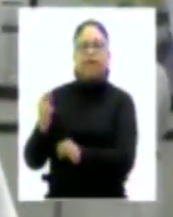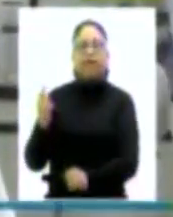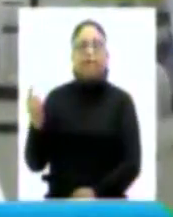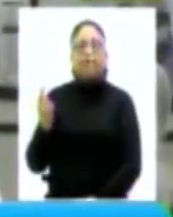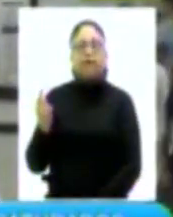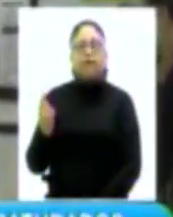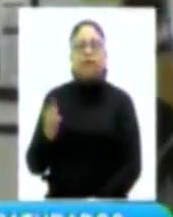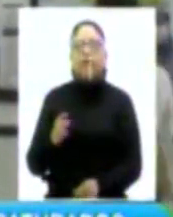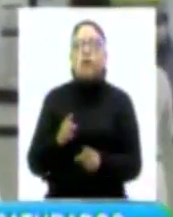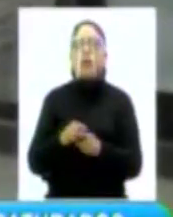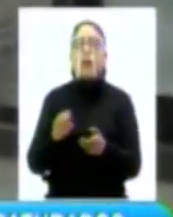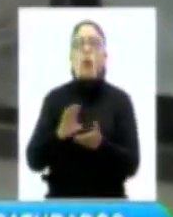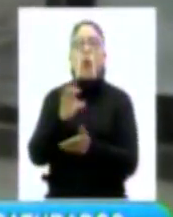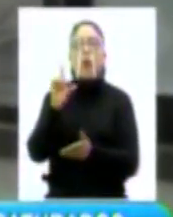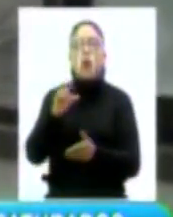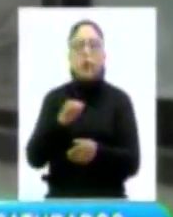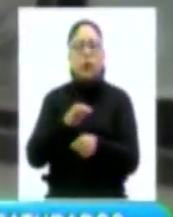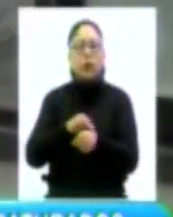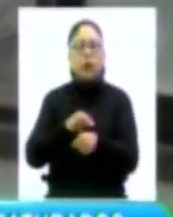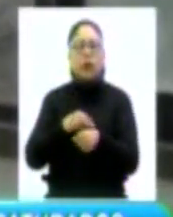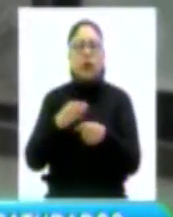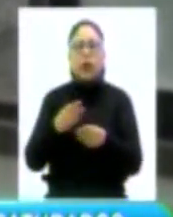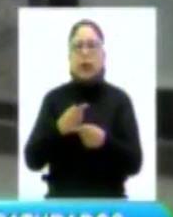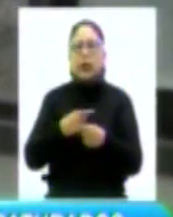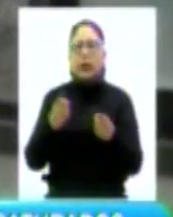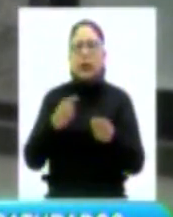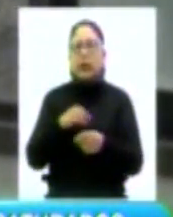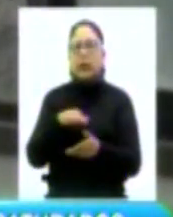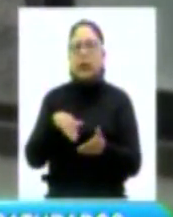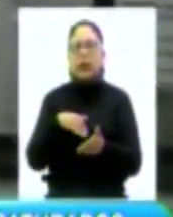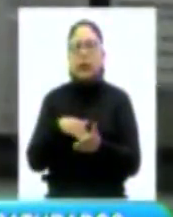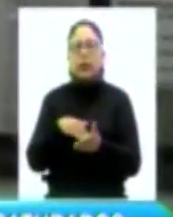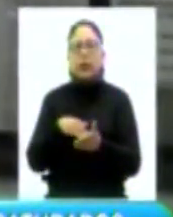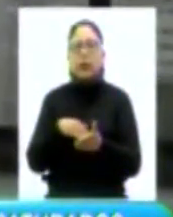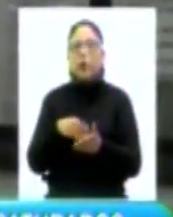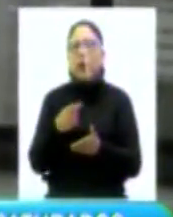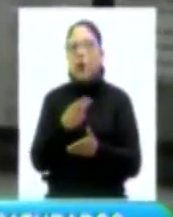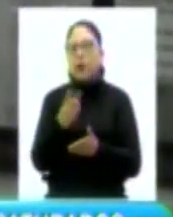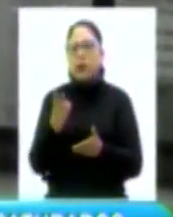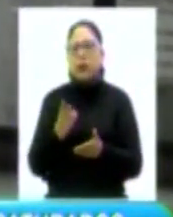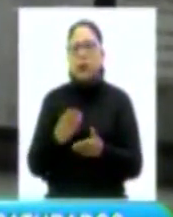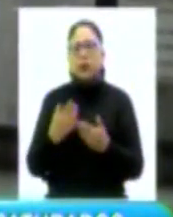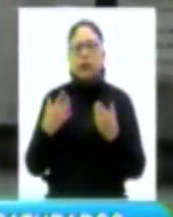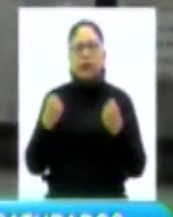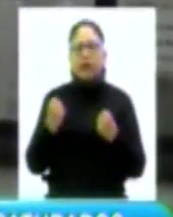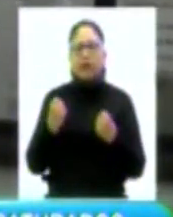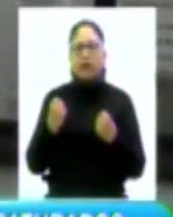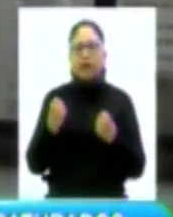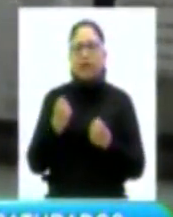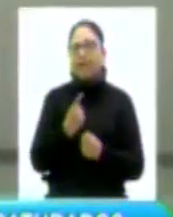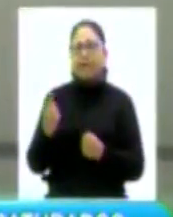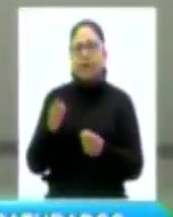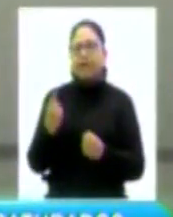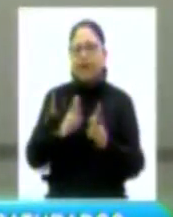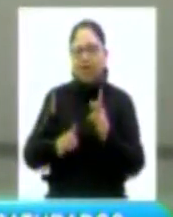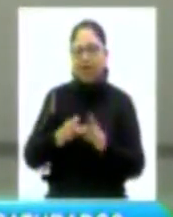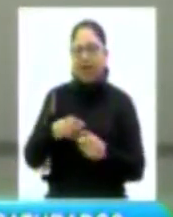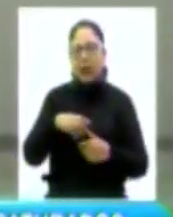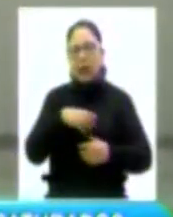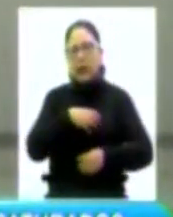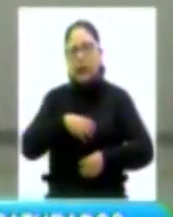El Colegio Médico de Santa Cruz pide priorizar los centros de aislamiento para personas con síntomas con